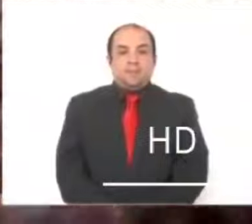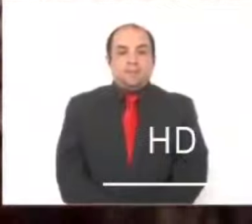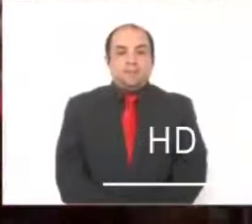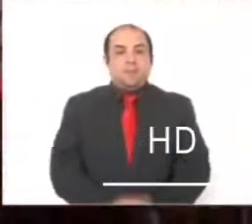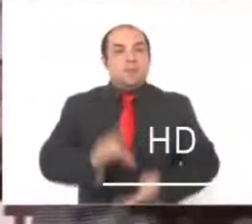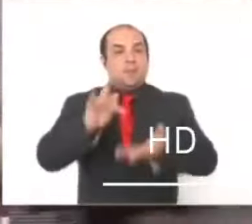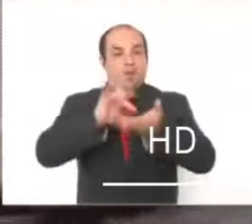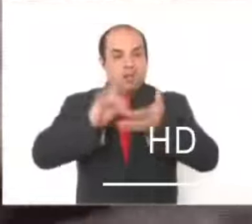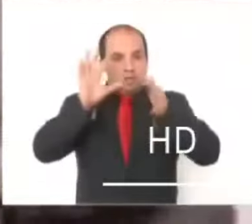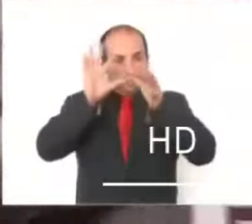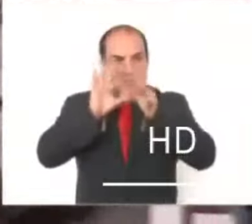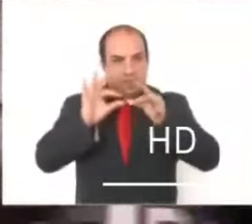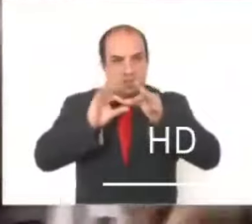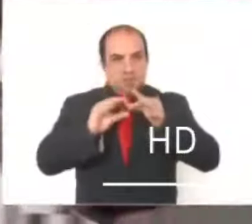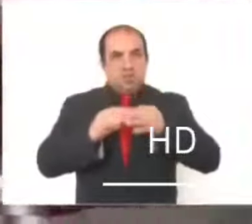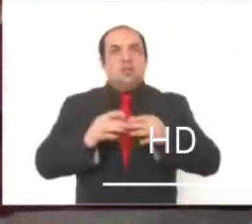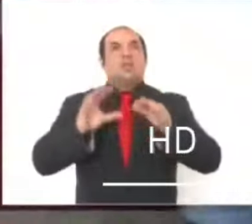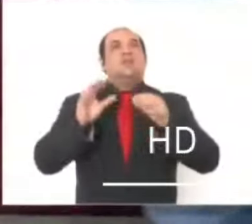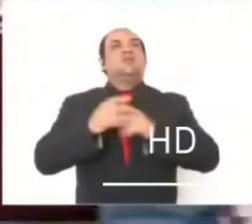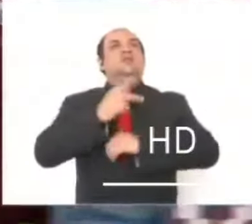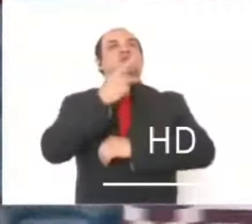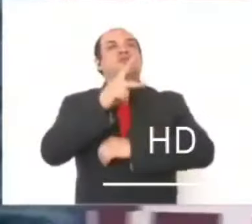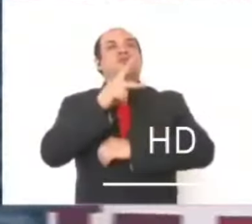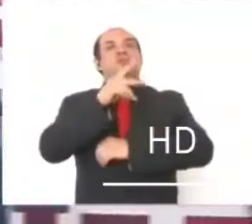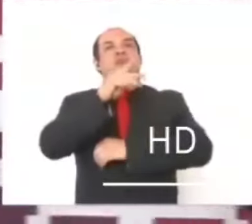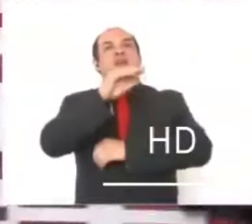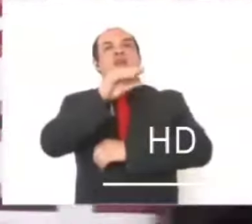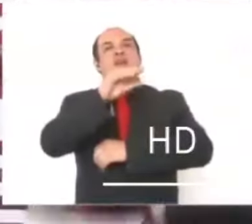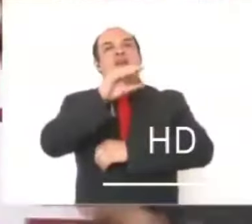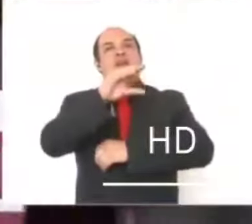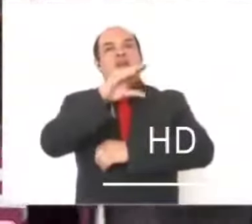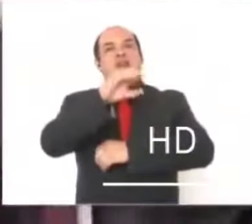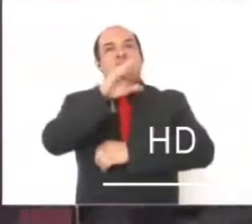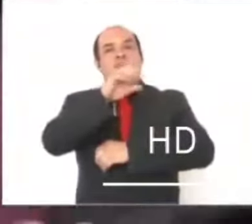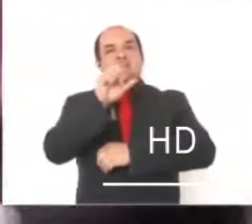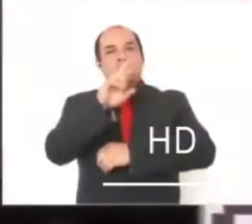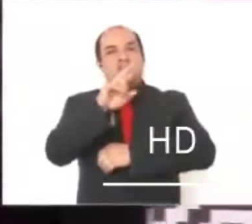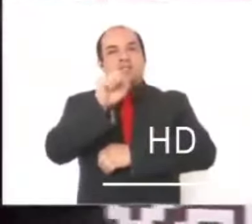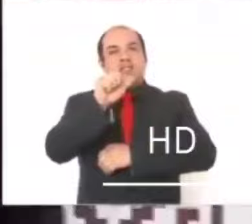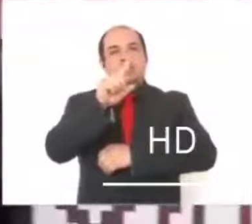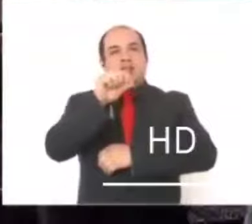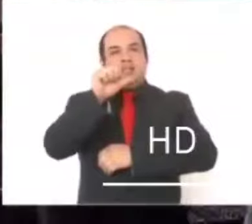Agradecemos la intervención de César Salas Romero.